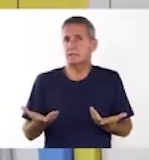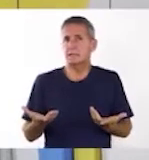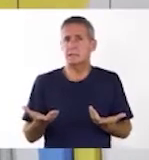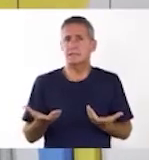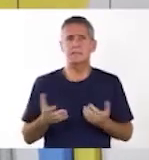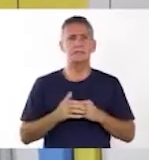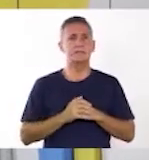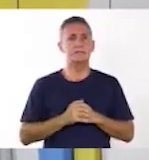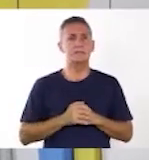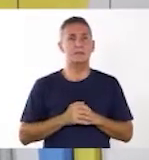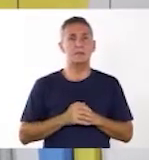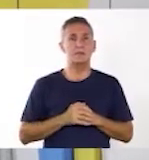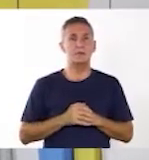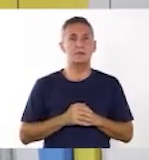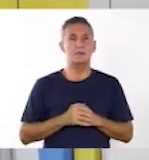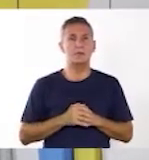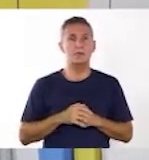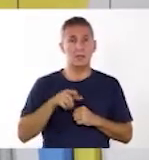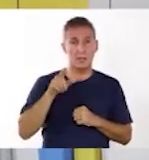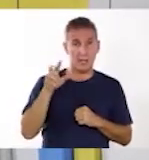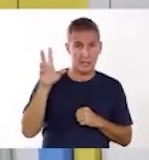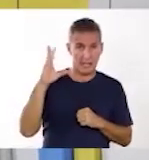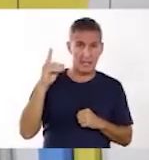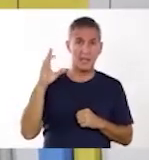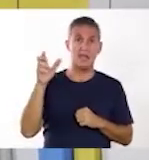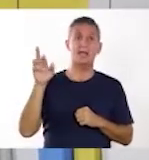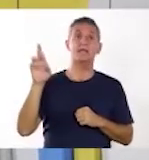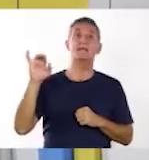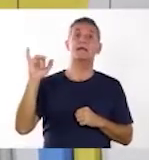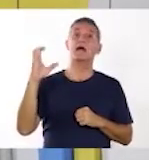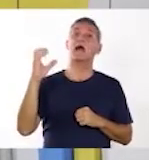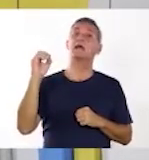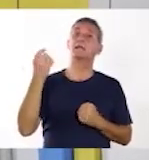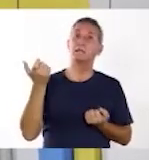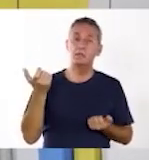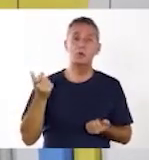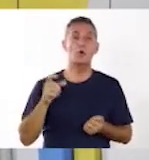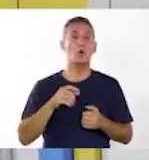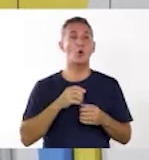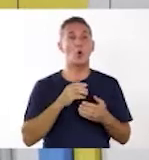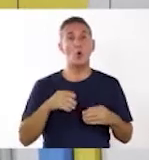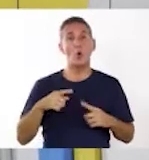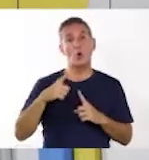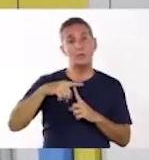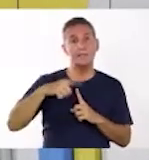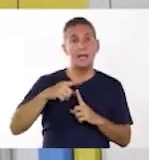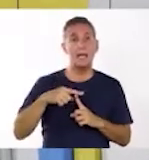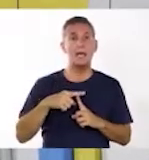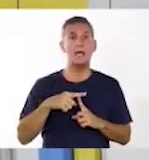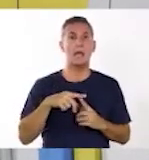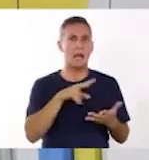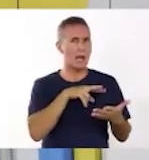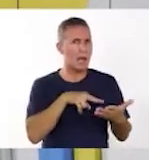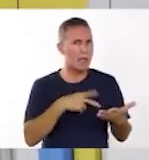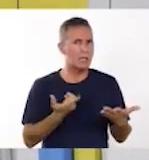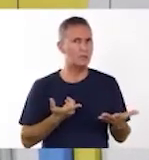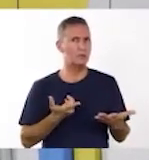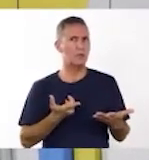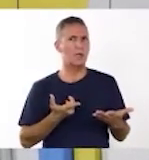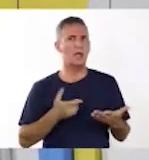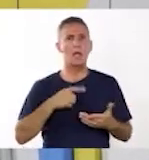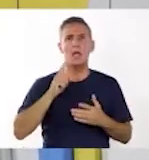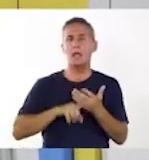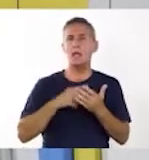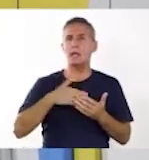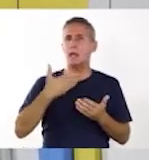Estábamos con Rubén Darío, una actividad que mandamos, que era la lectura del poema de